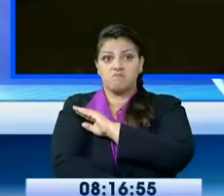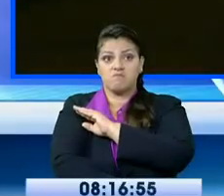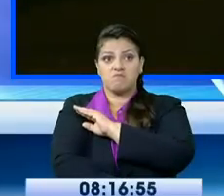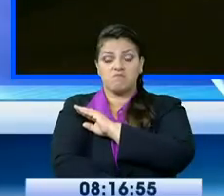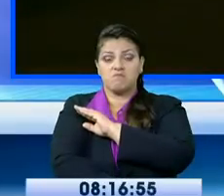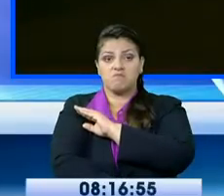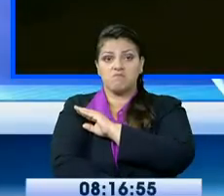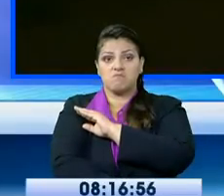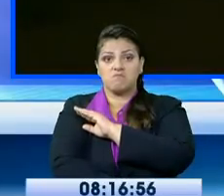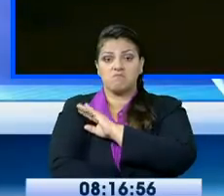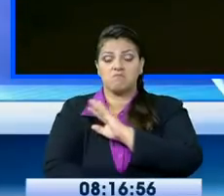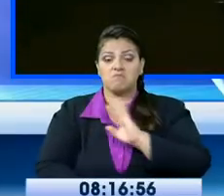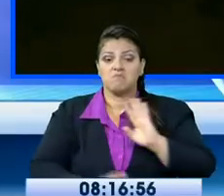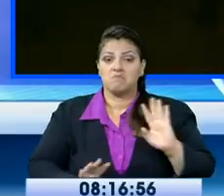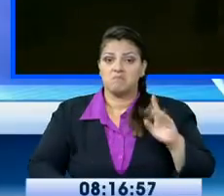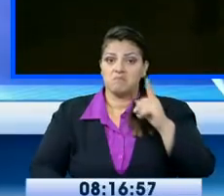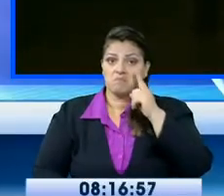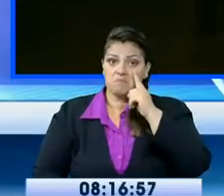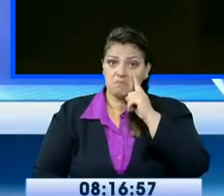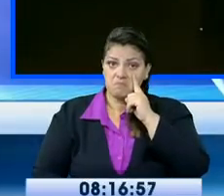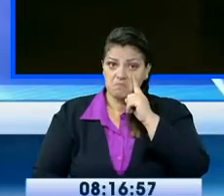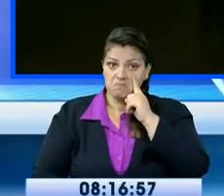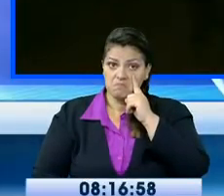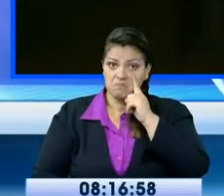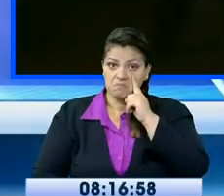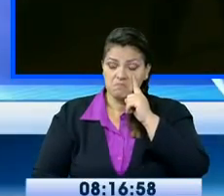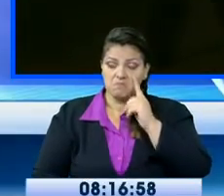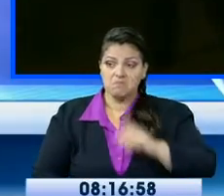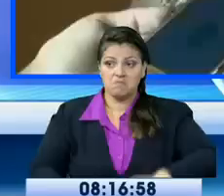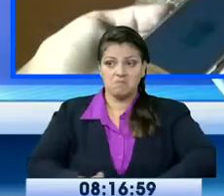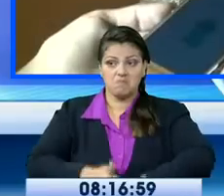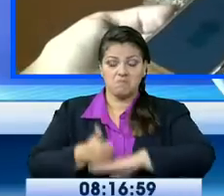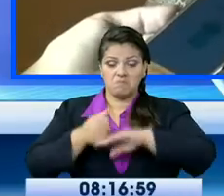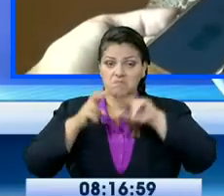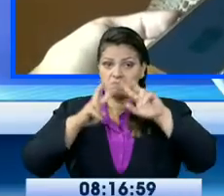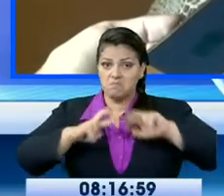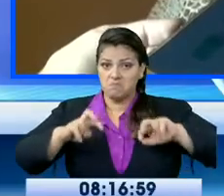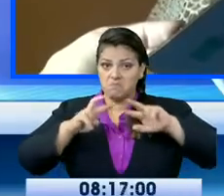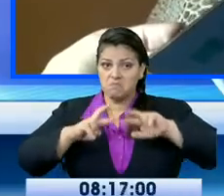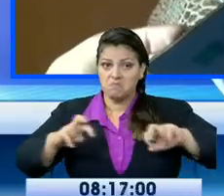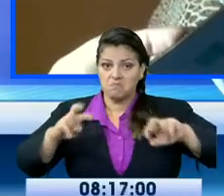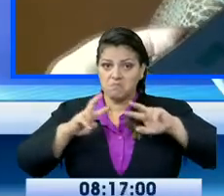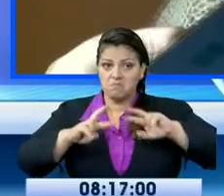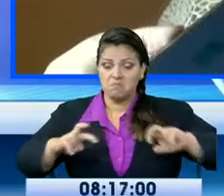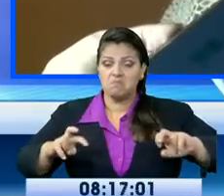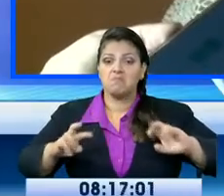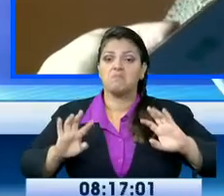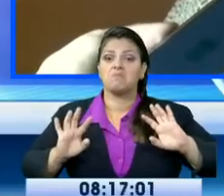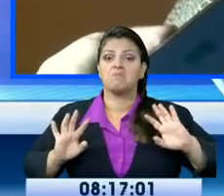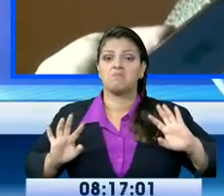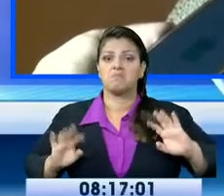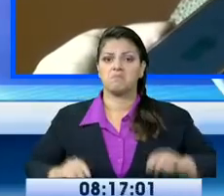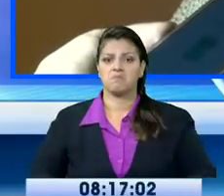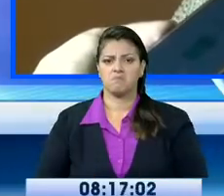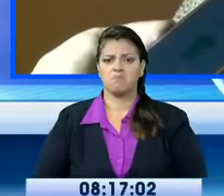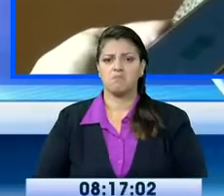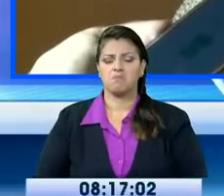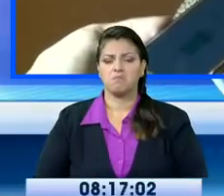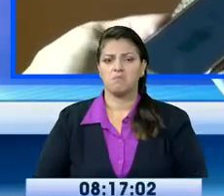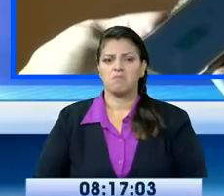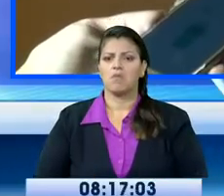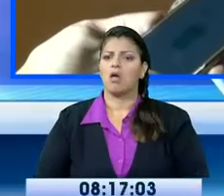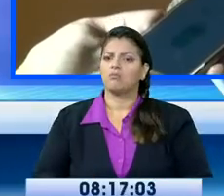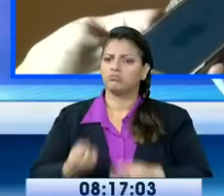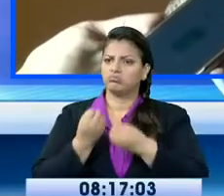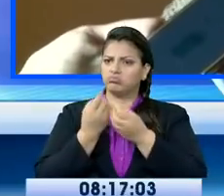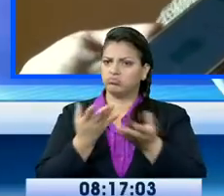Habrá que ver. Así que, por favor, señores... Investigaciones, pero investigaciones que luego se conozcan públicamente. No